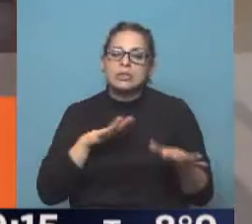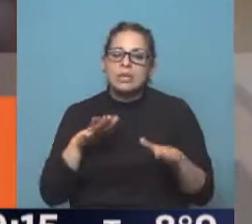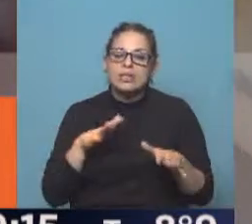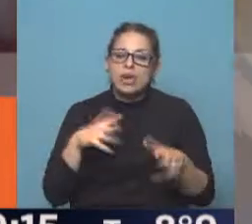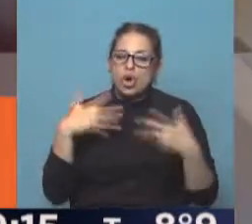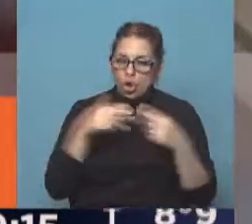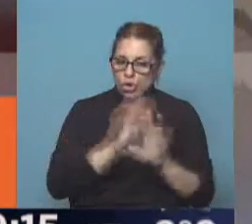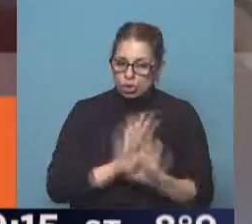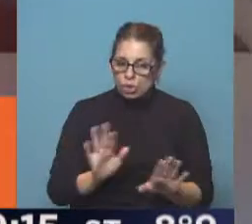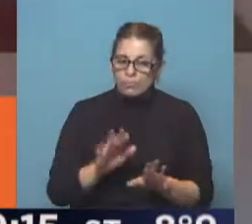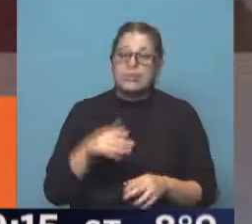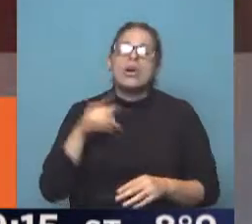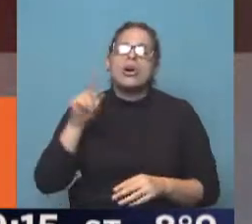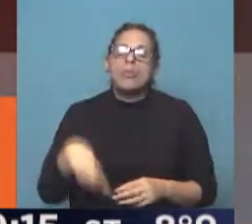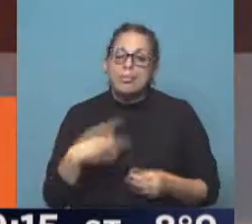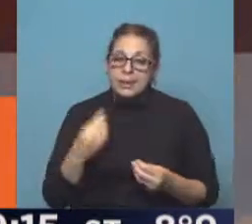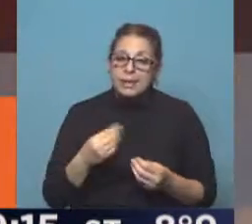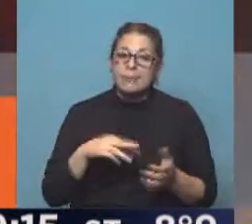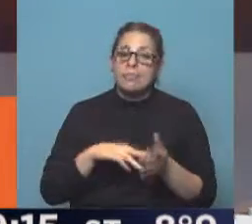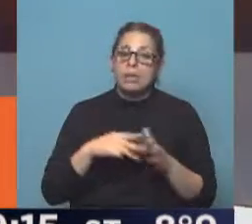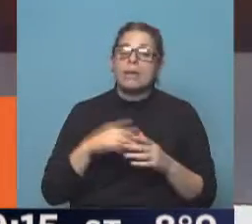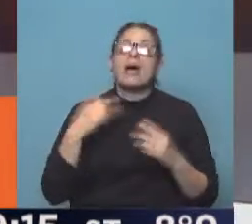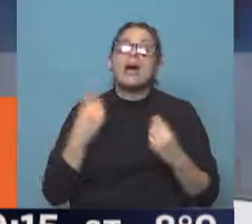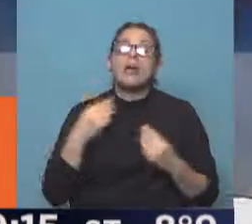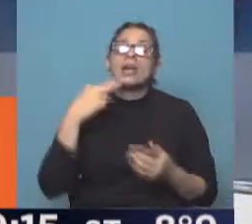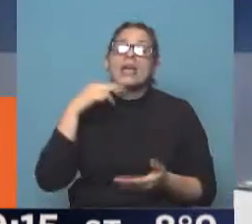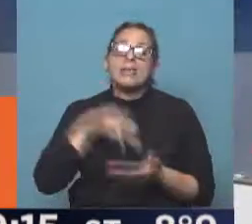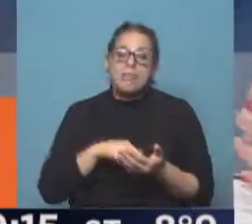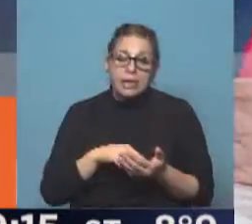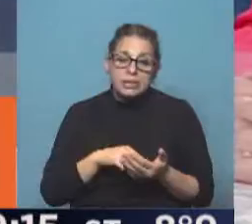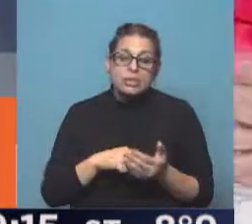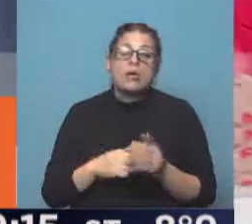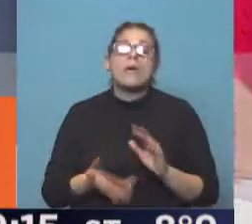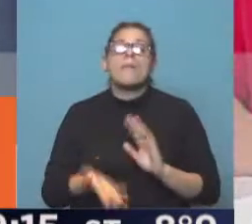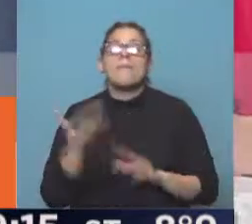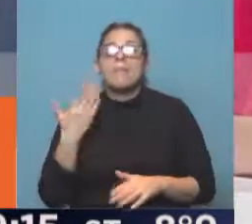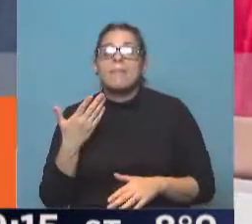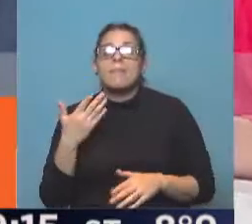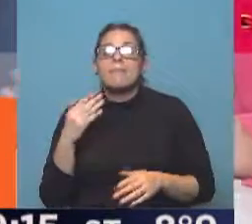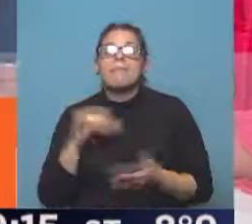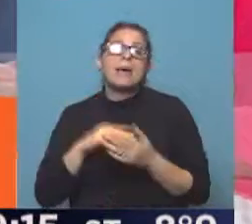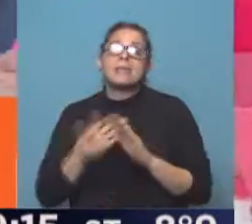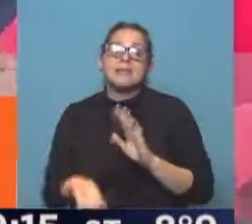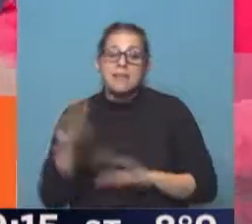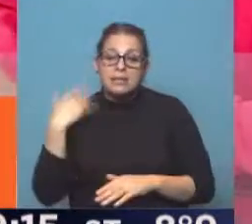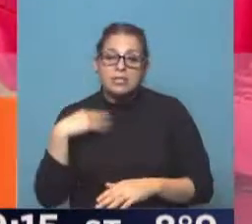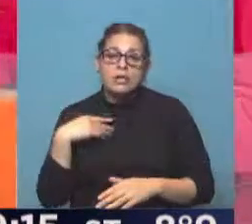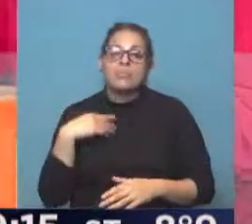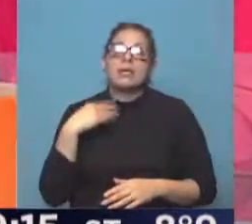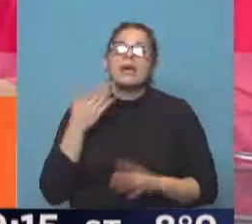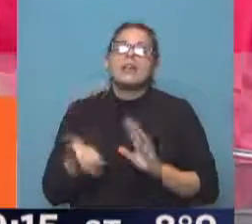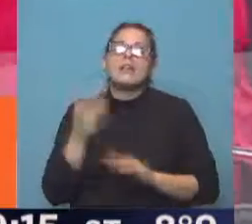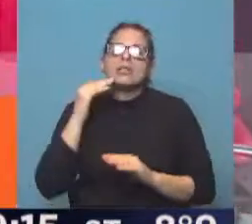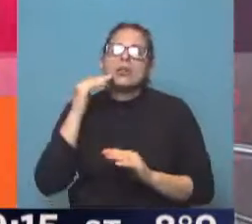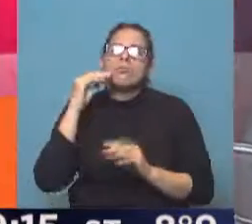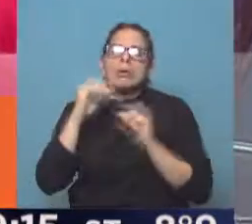retraída, ¿no? Entonces, eso hace que este tema de las tarifas, más la convivencia de la inflación, que viene cediendo, pero viene